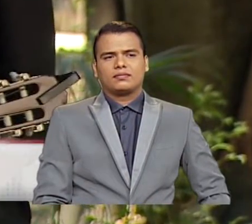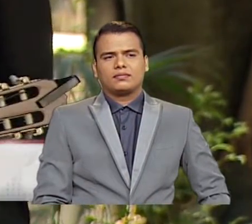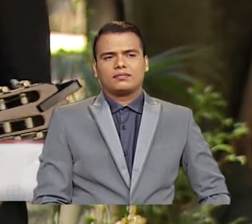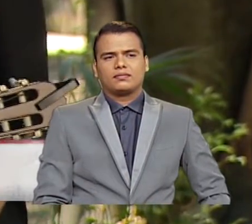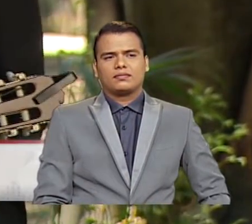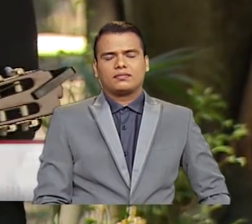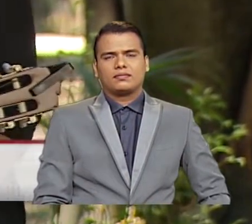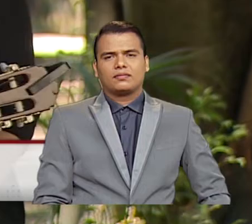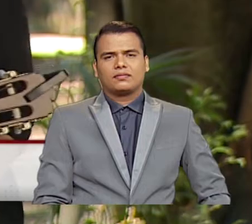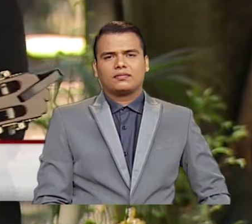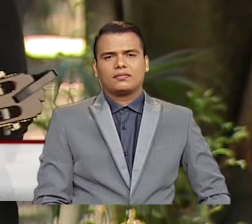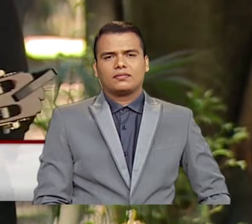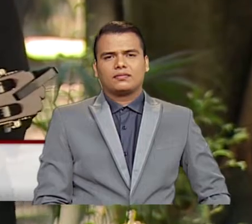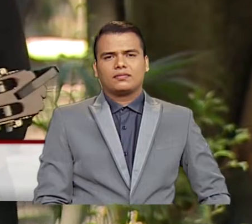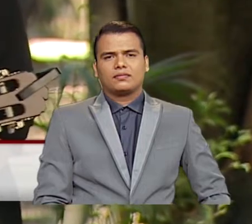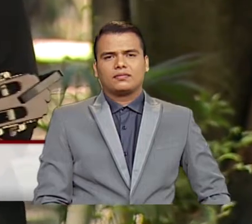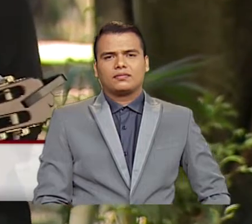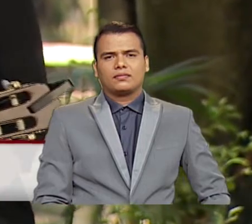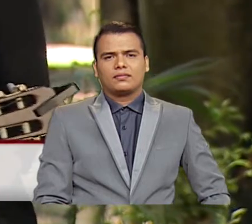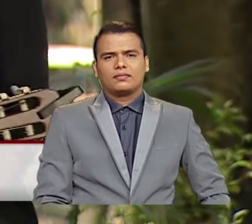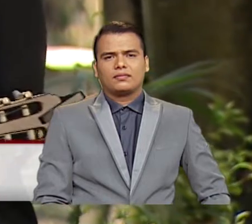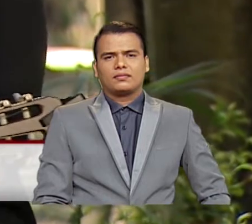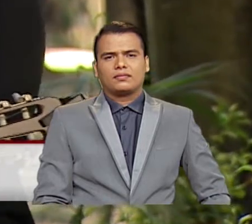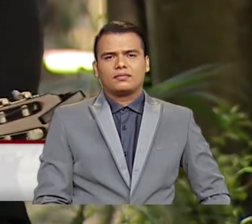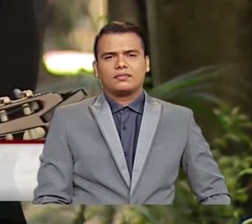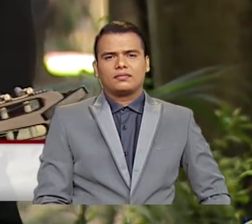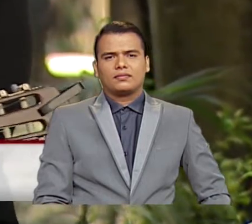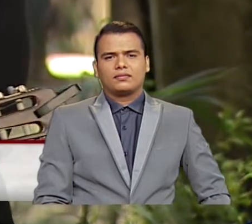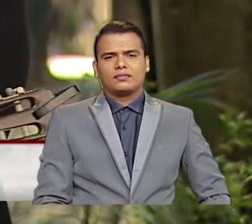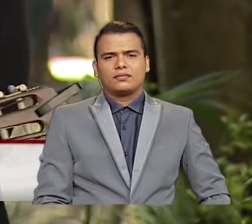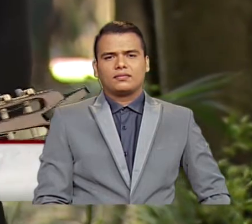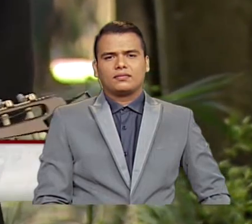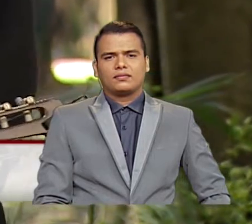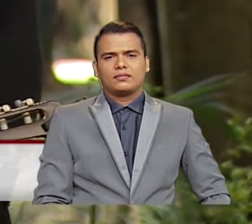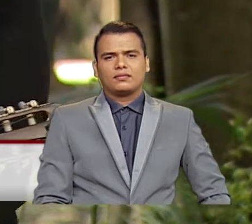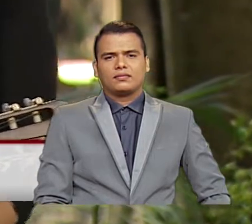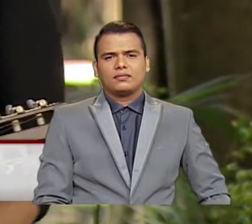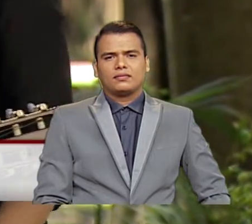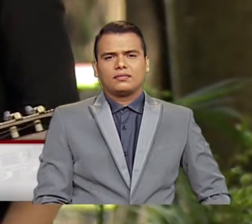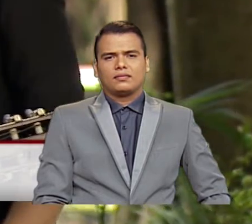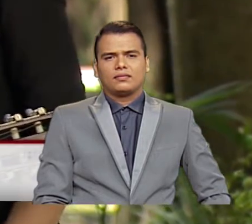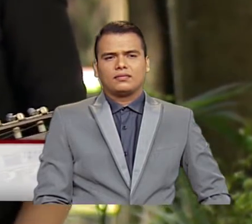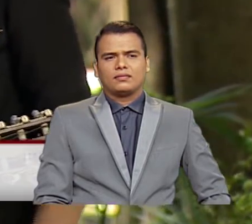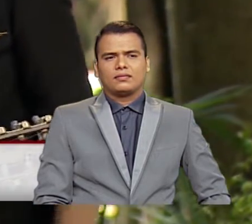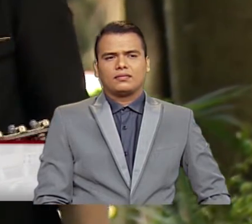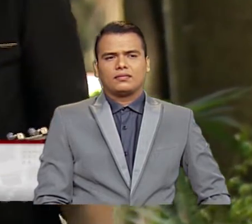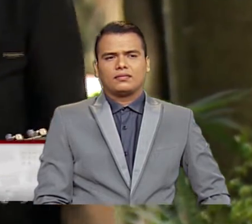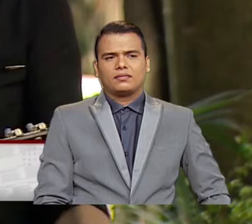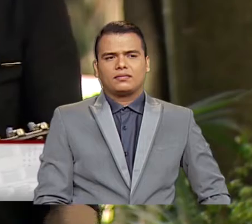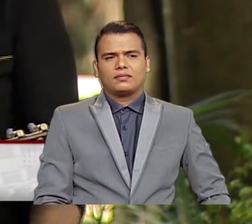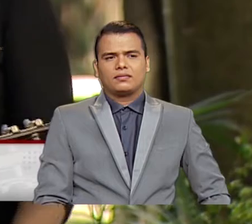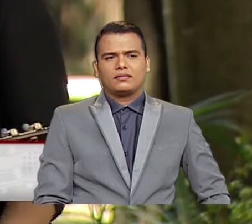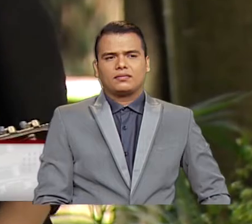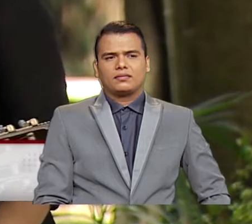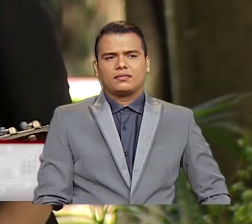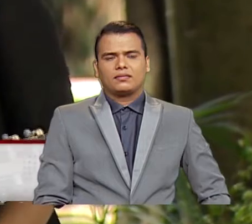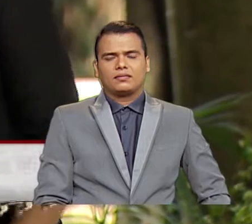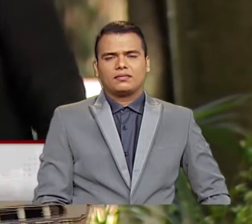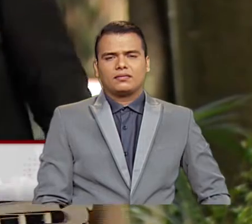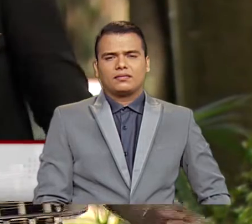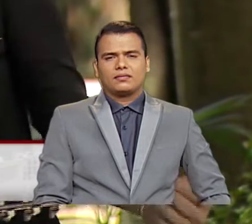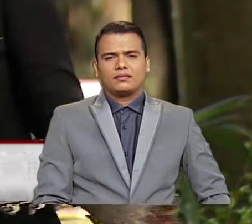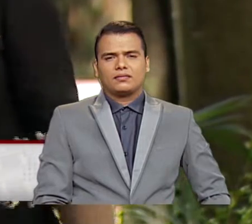Le temblaban sus manos de batallas vividas. Mil historias